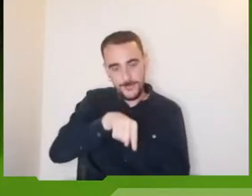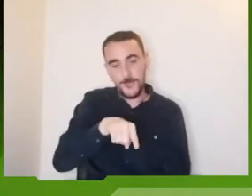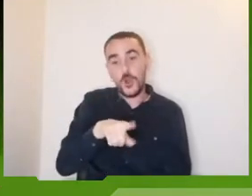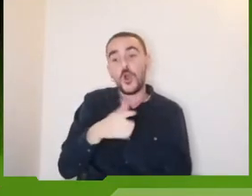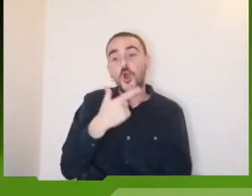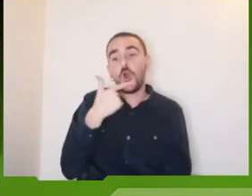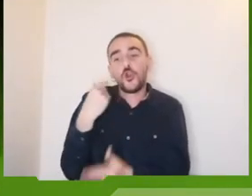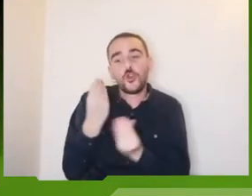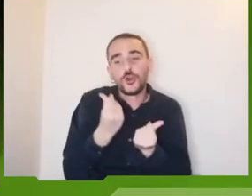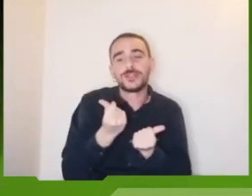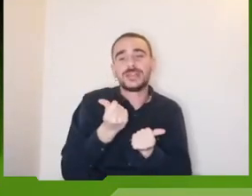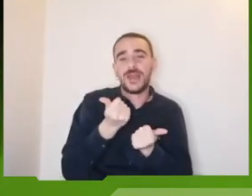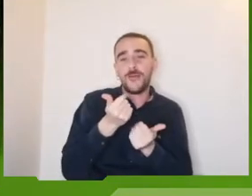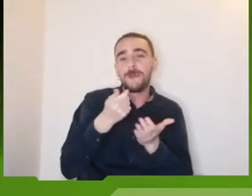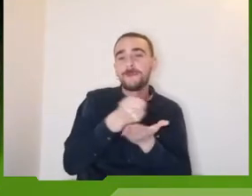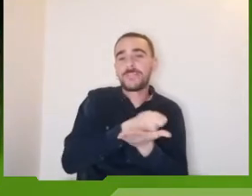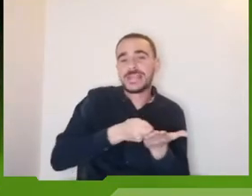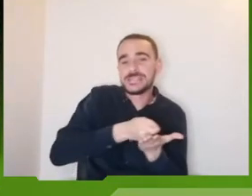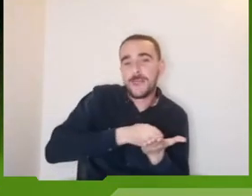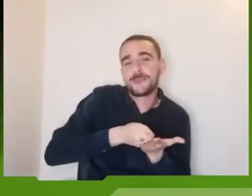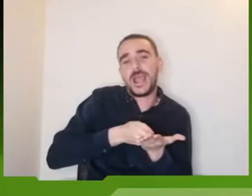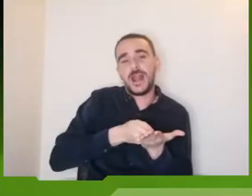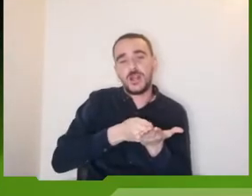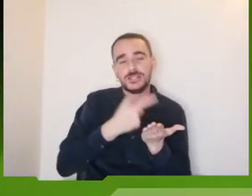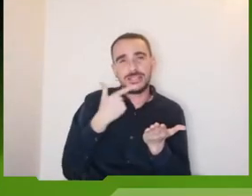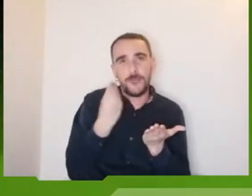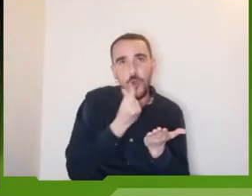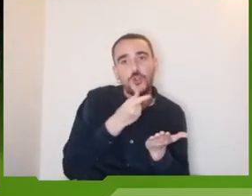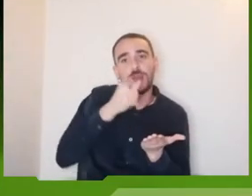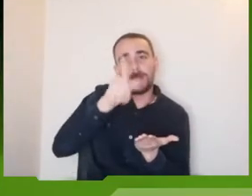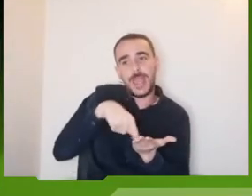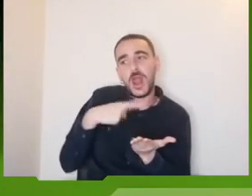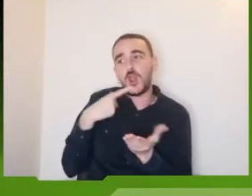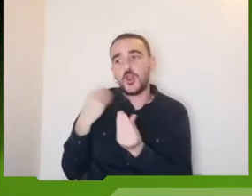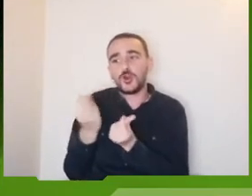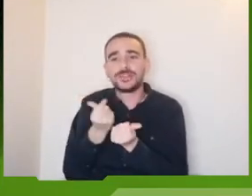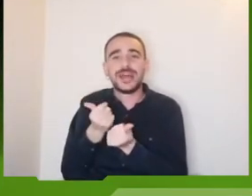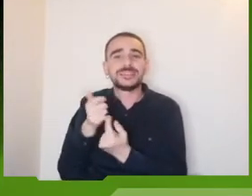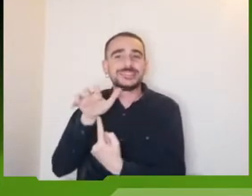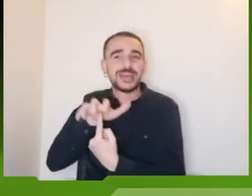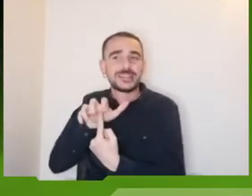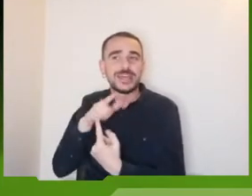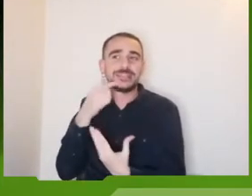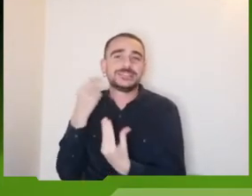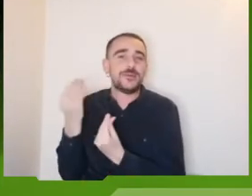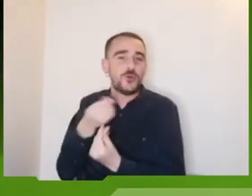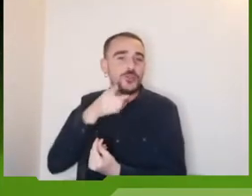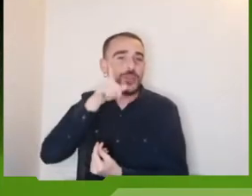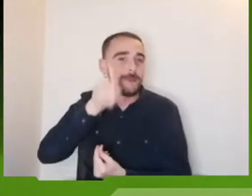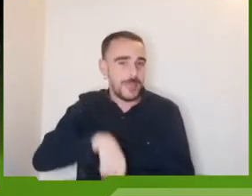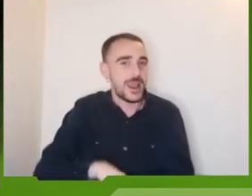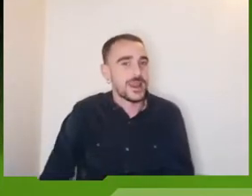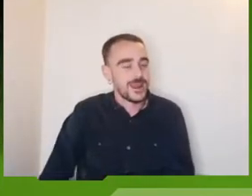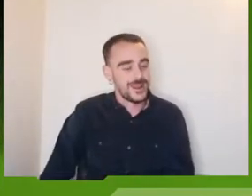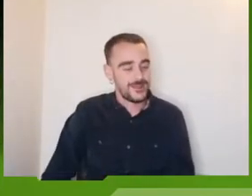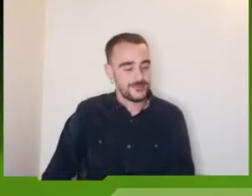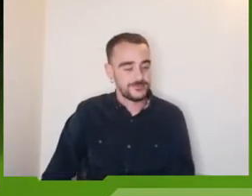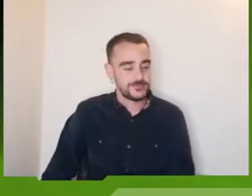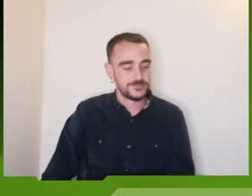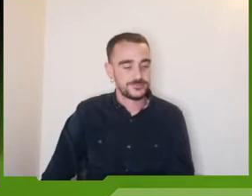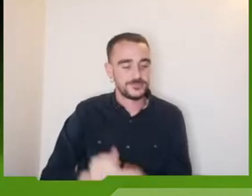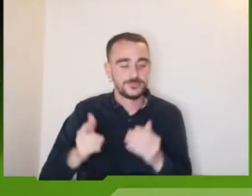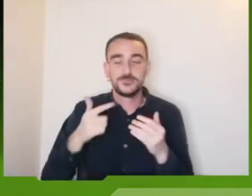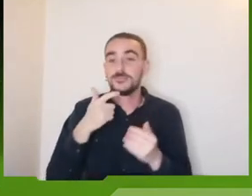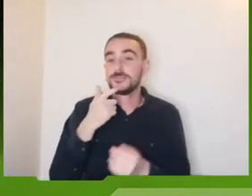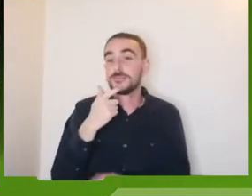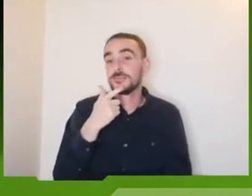el gusto de la seta. Y eso creo que es muy guay. ¡Ey, qué chulas! Me gusta que me queden tiernitas, porque a